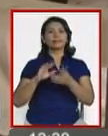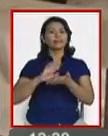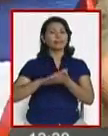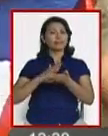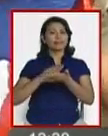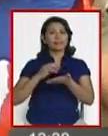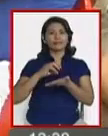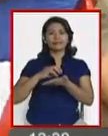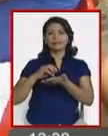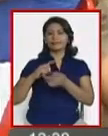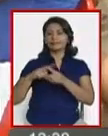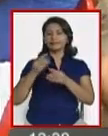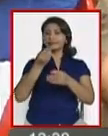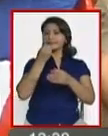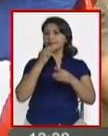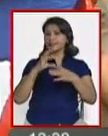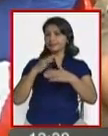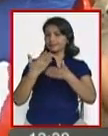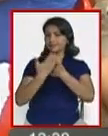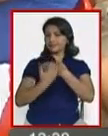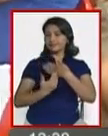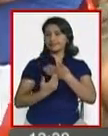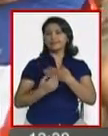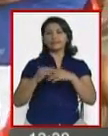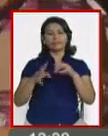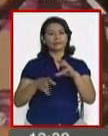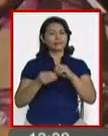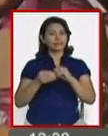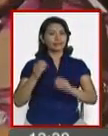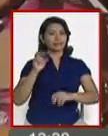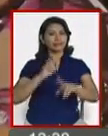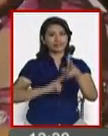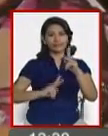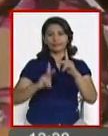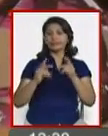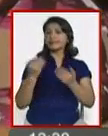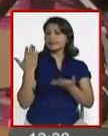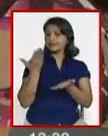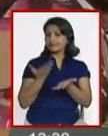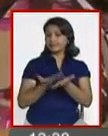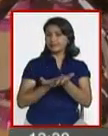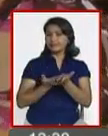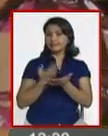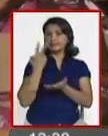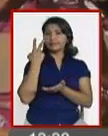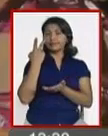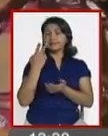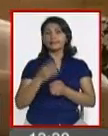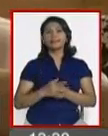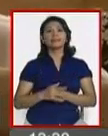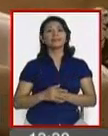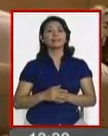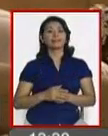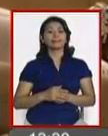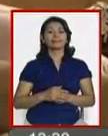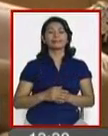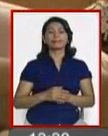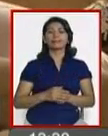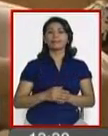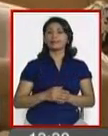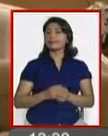¿no? No afectaría nada, lo único que era un complemento, porque la gente, digamos, venían, digamos, a averiguar, más que todo